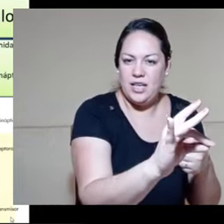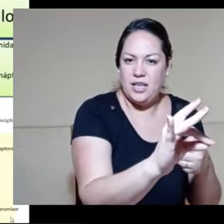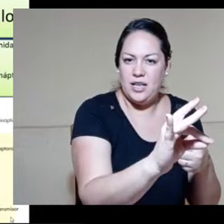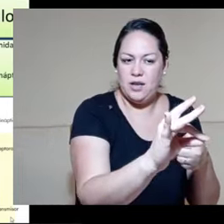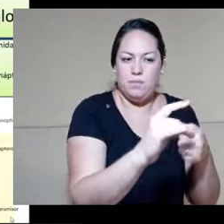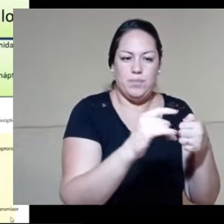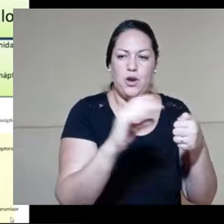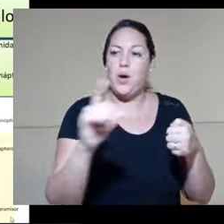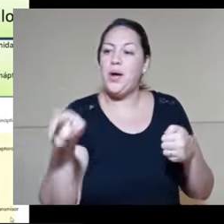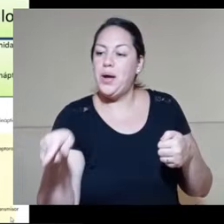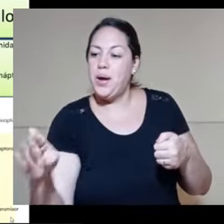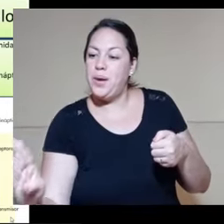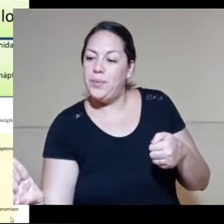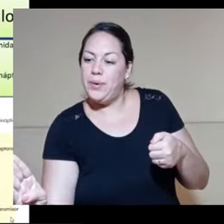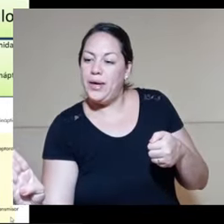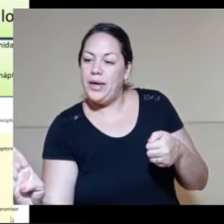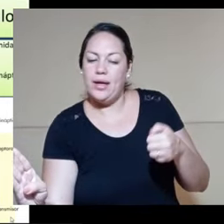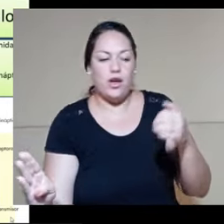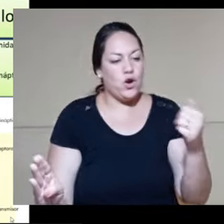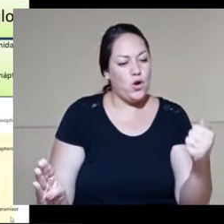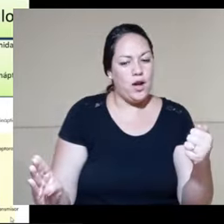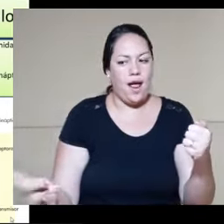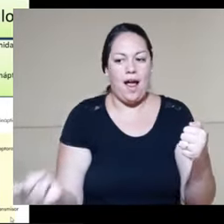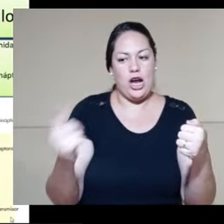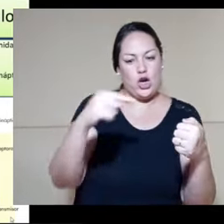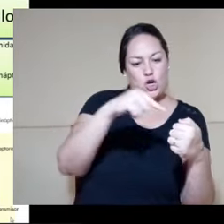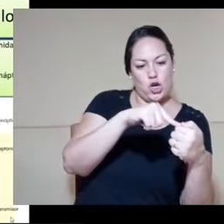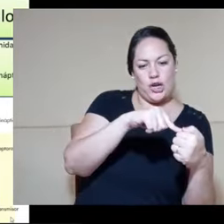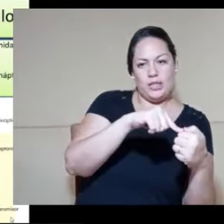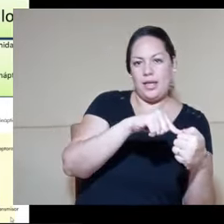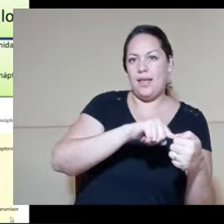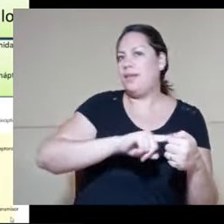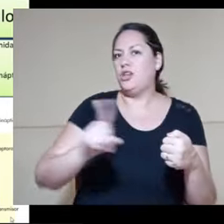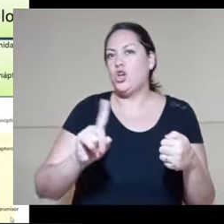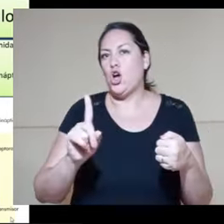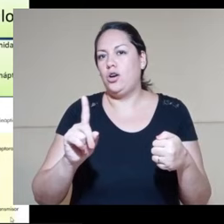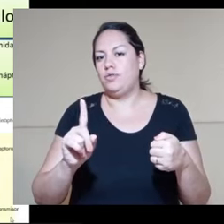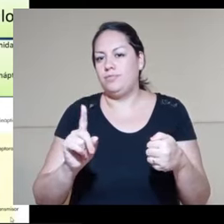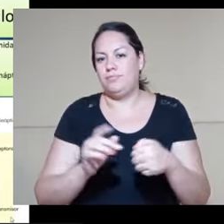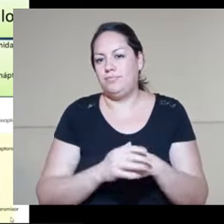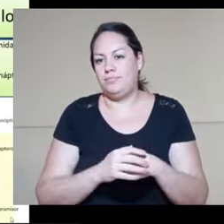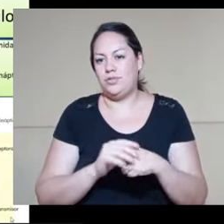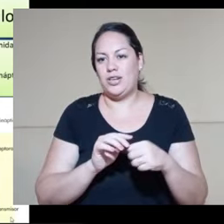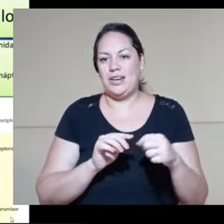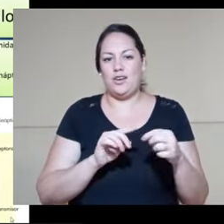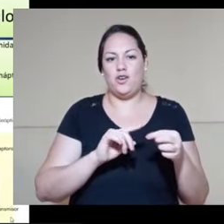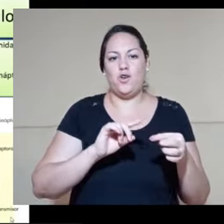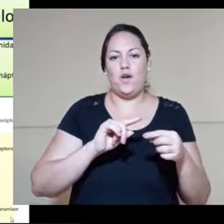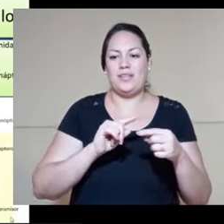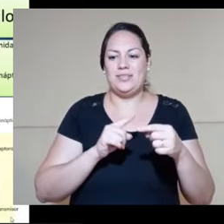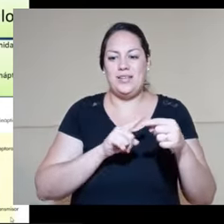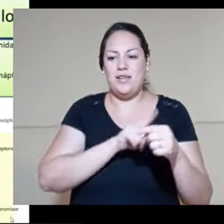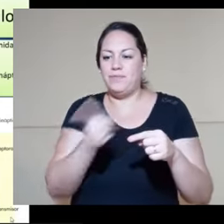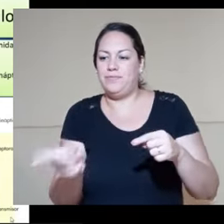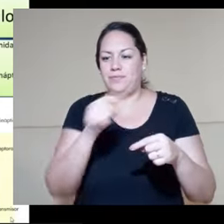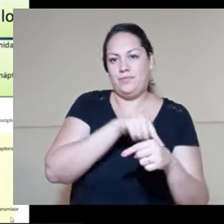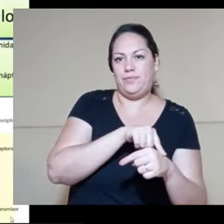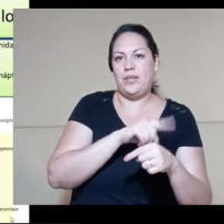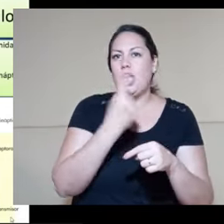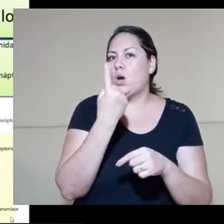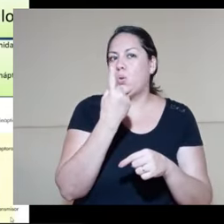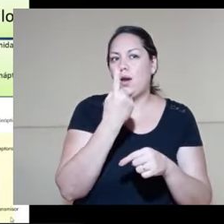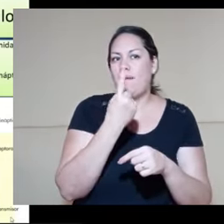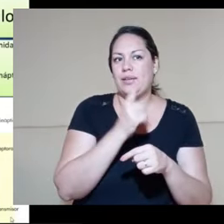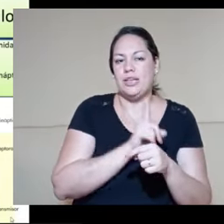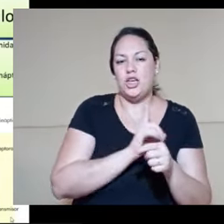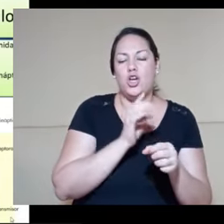B. ¿Sí? Pero neurona B con A no pueden estar conectadas porque la sinapsis